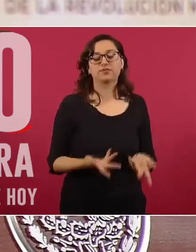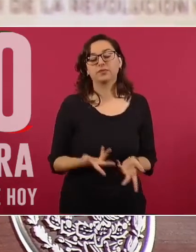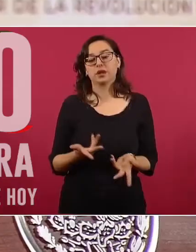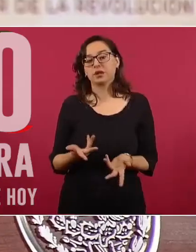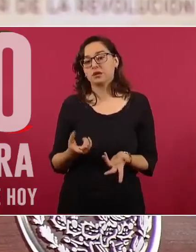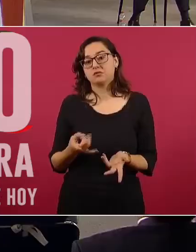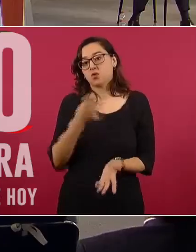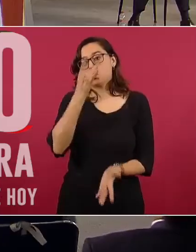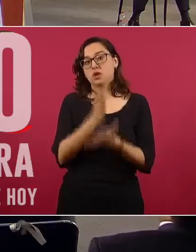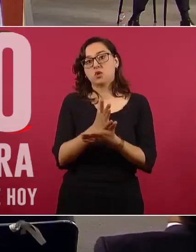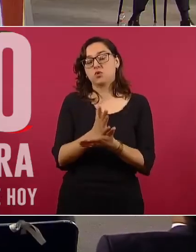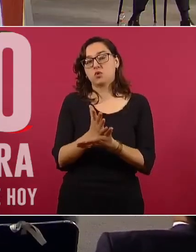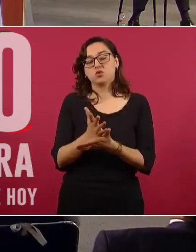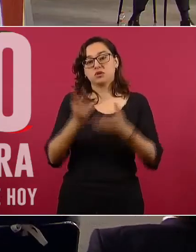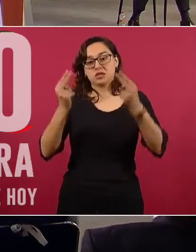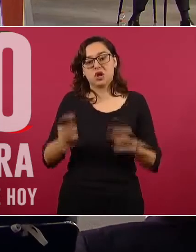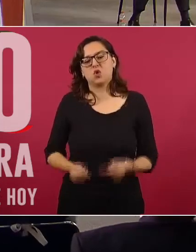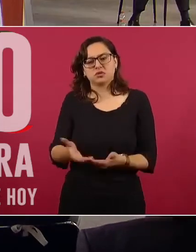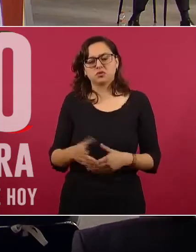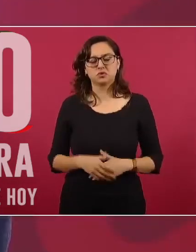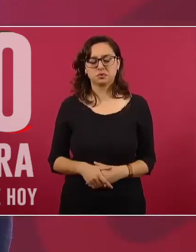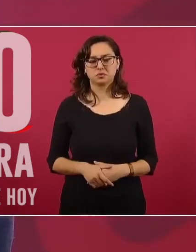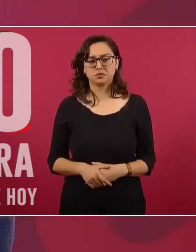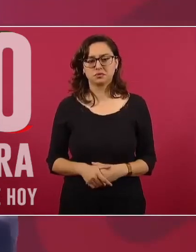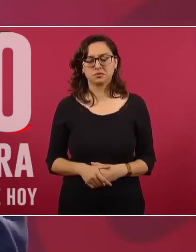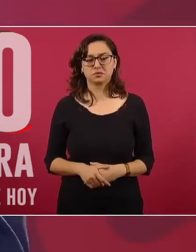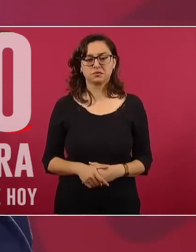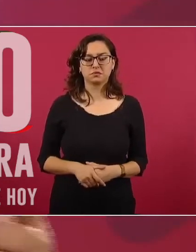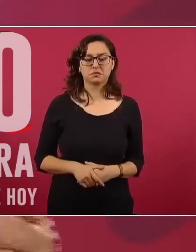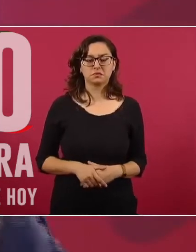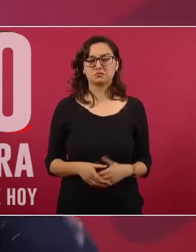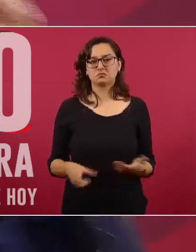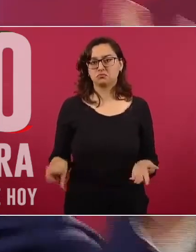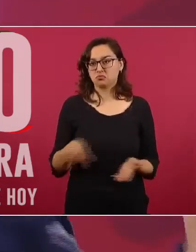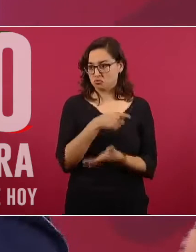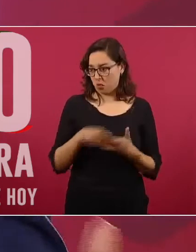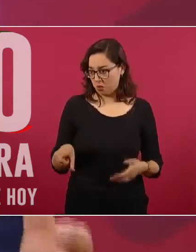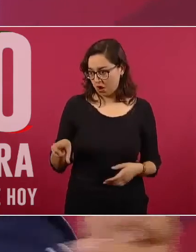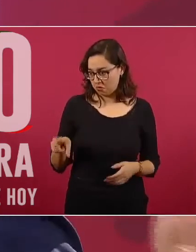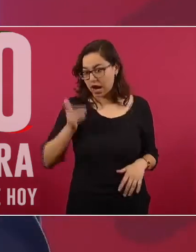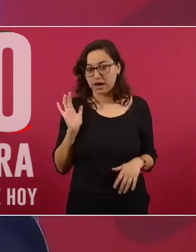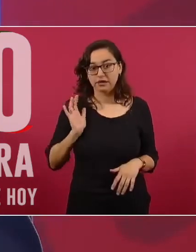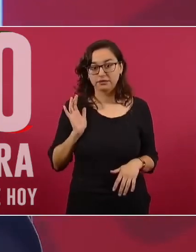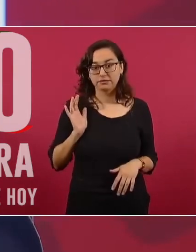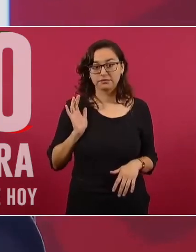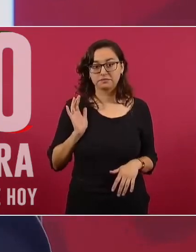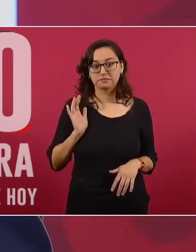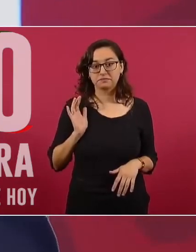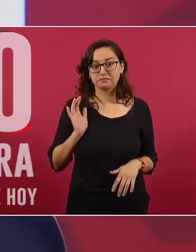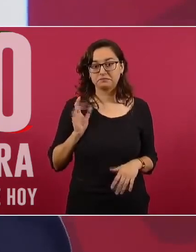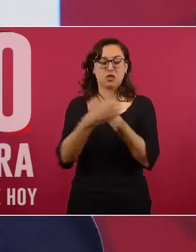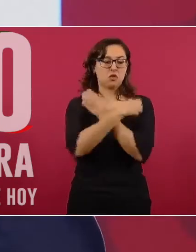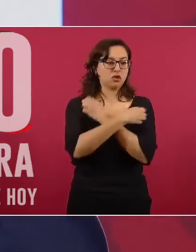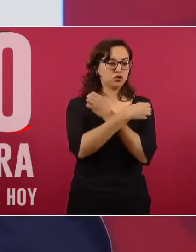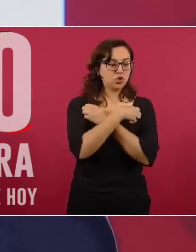salud como una mercancía que pueda ser adquirida por el que tiene para